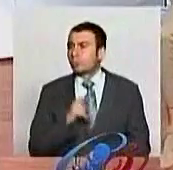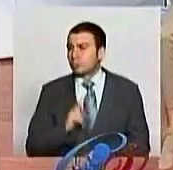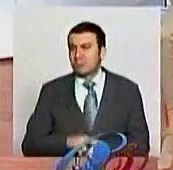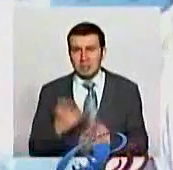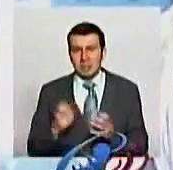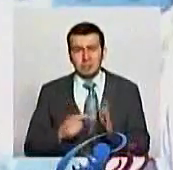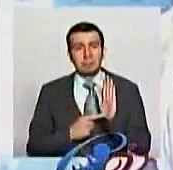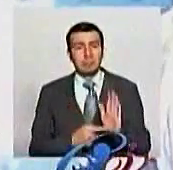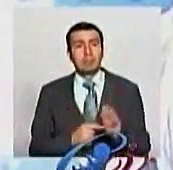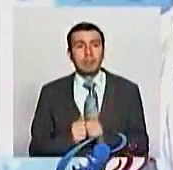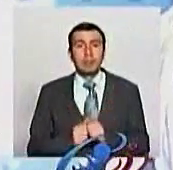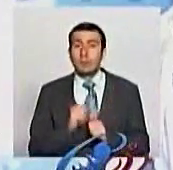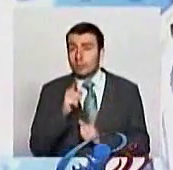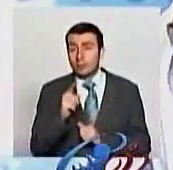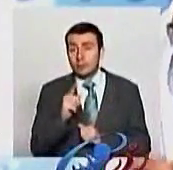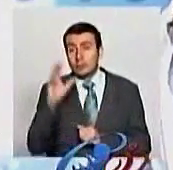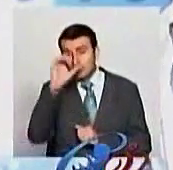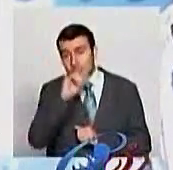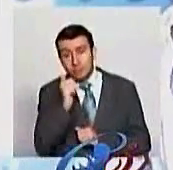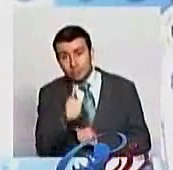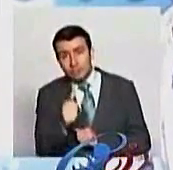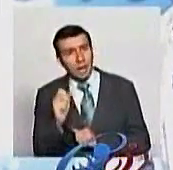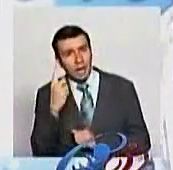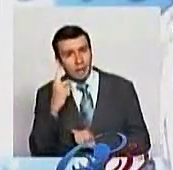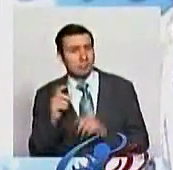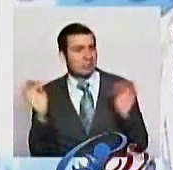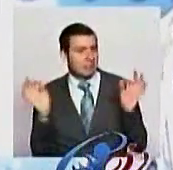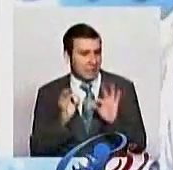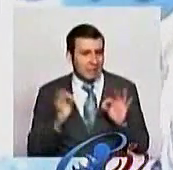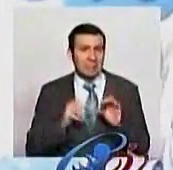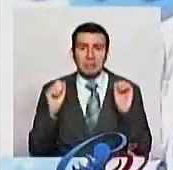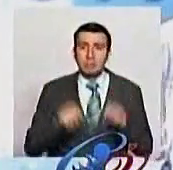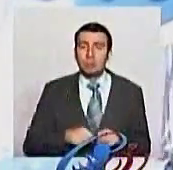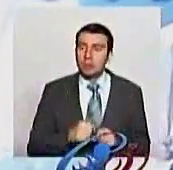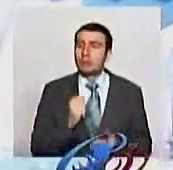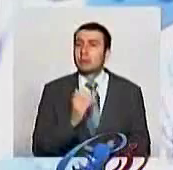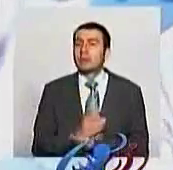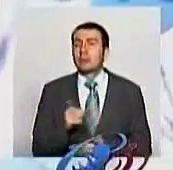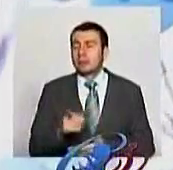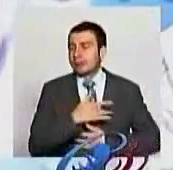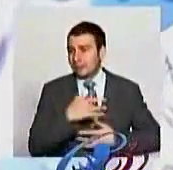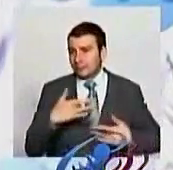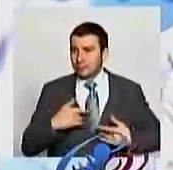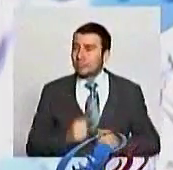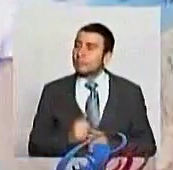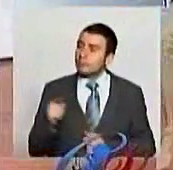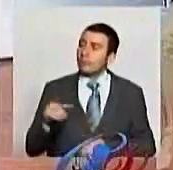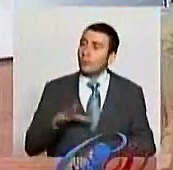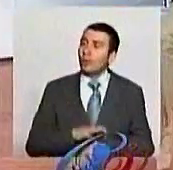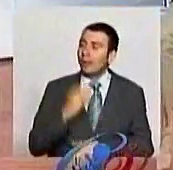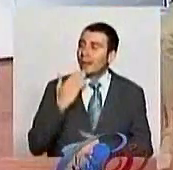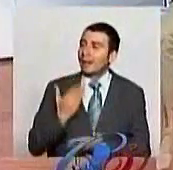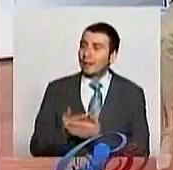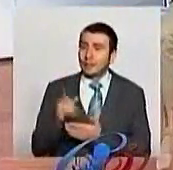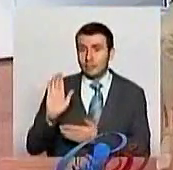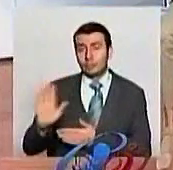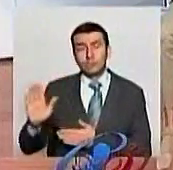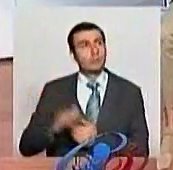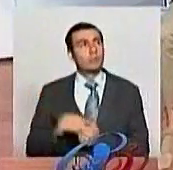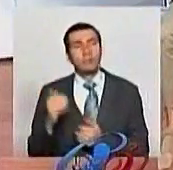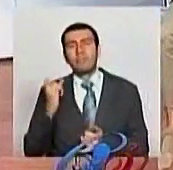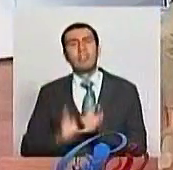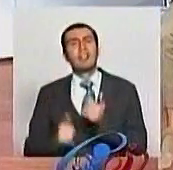es para que ustedes se den cuenta que así de sencilla puede ser la salud. Doctora Carolina, muchas gracias por estar con nosotros y un mensaje